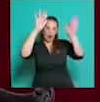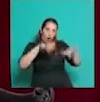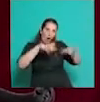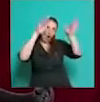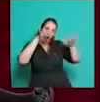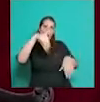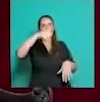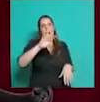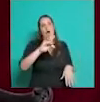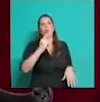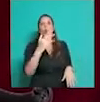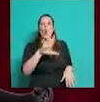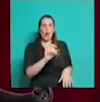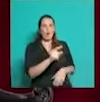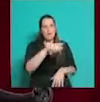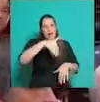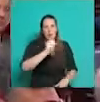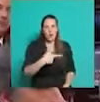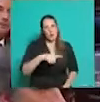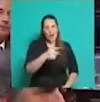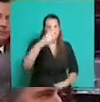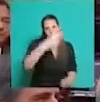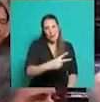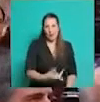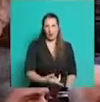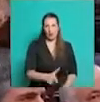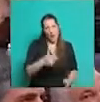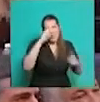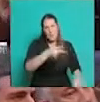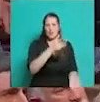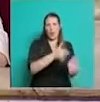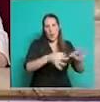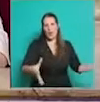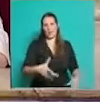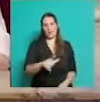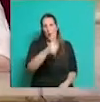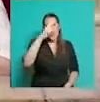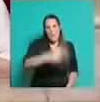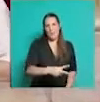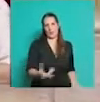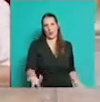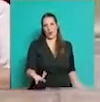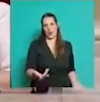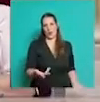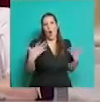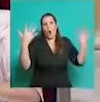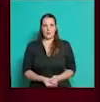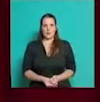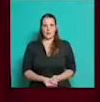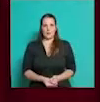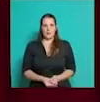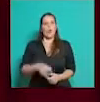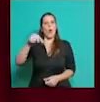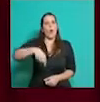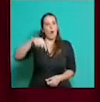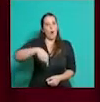no se pueden manejar de la forma que uno desearía. Pero yo no tengo ninguna duda que el camino de nuestro país tiene que ser el del crédito. No solo el